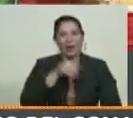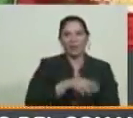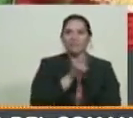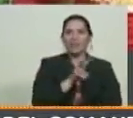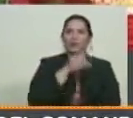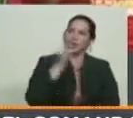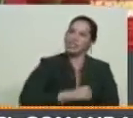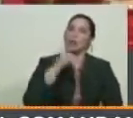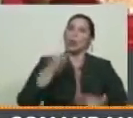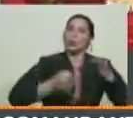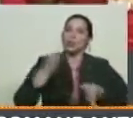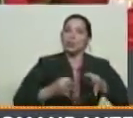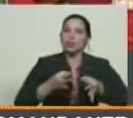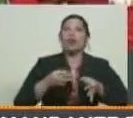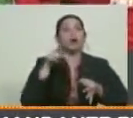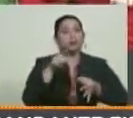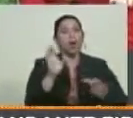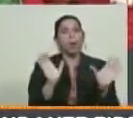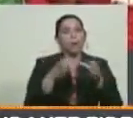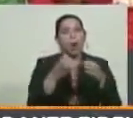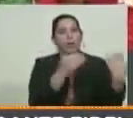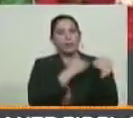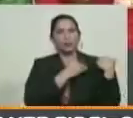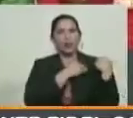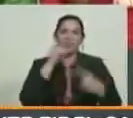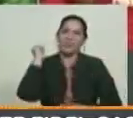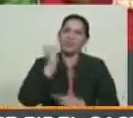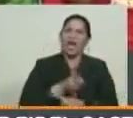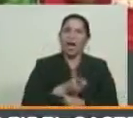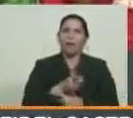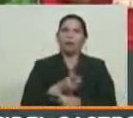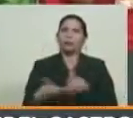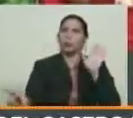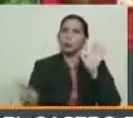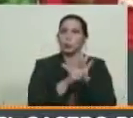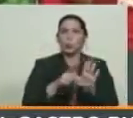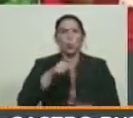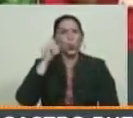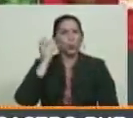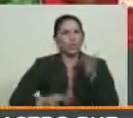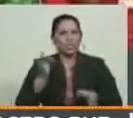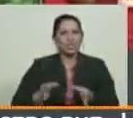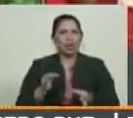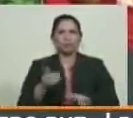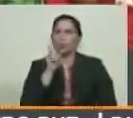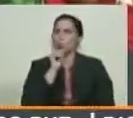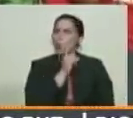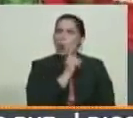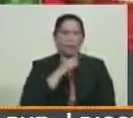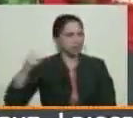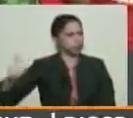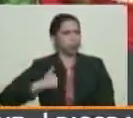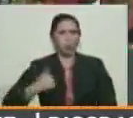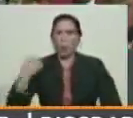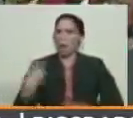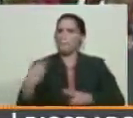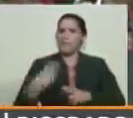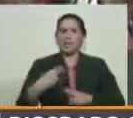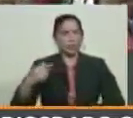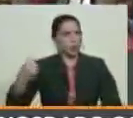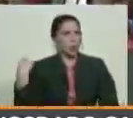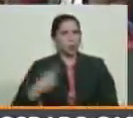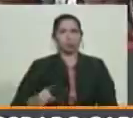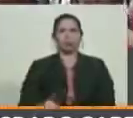están involucrados en el magnicidio tendrán que pagar ante la justicia. Llámese como se llame. Tenga el apellido que tenga.